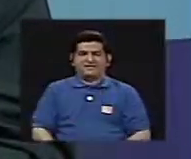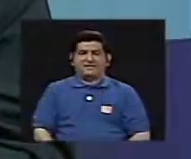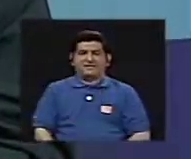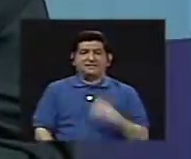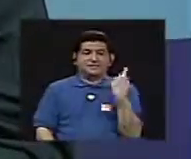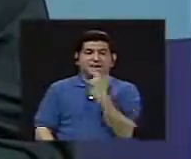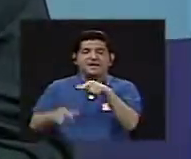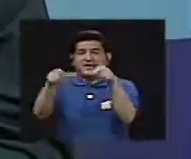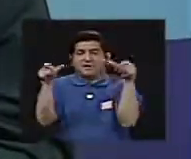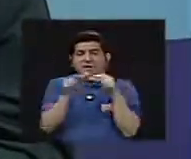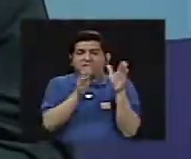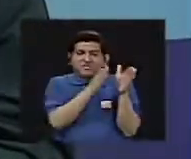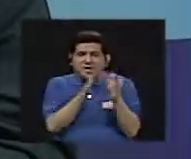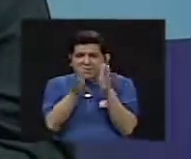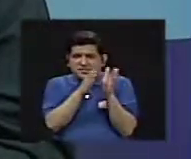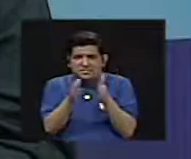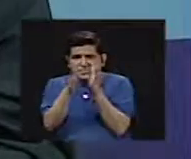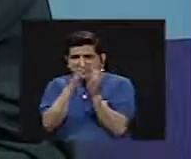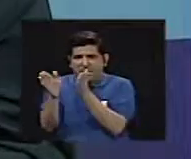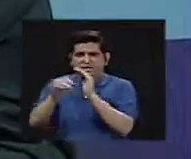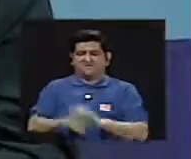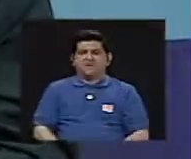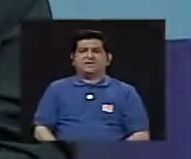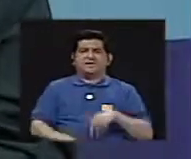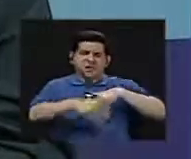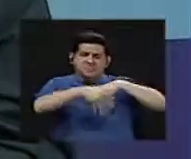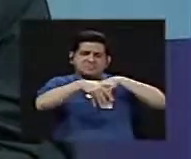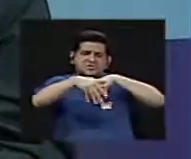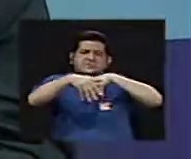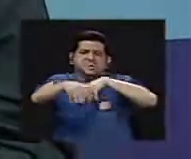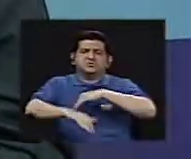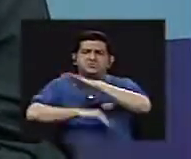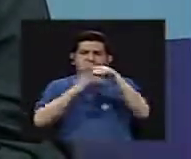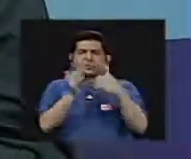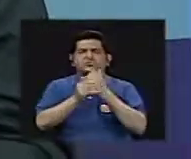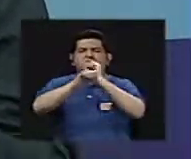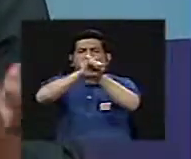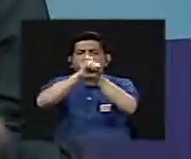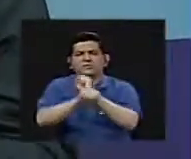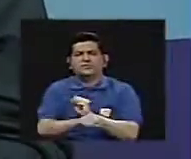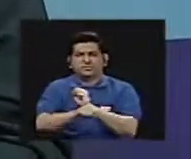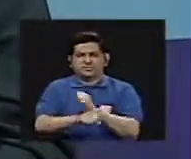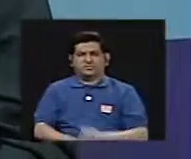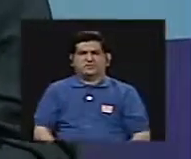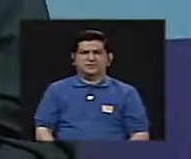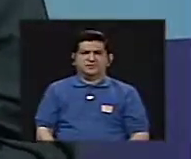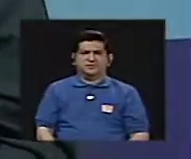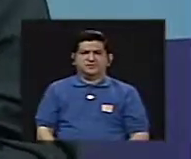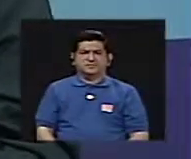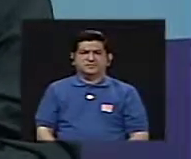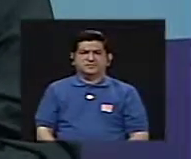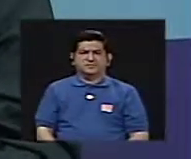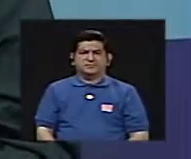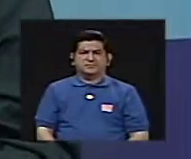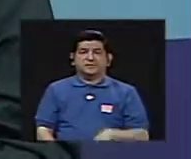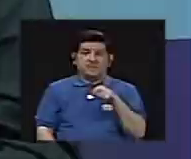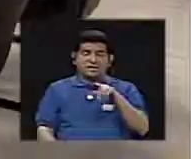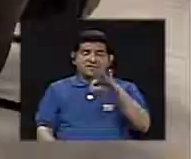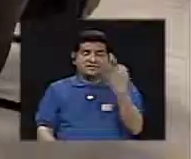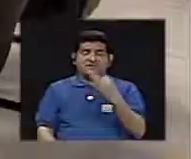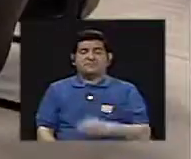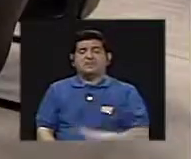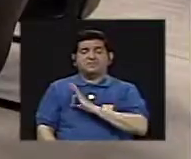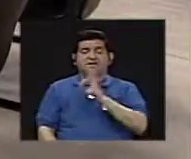cada lugar es la que organiza las procesiones, todos los rituales, toda la tradición y la fe